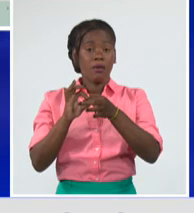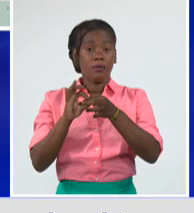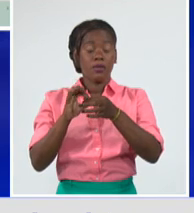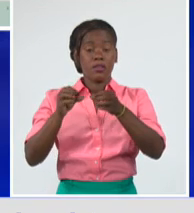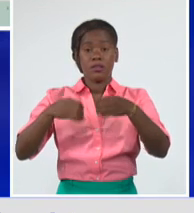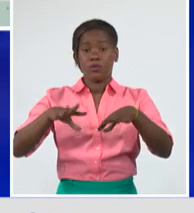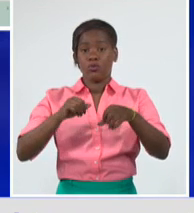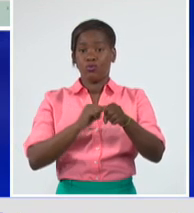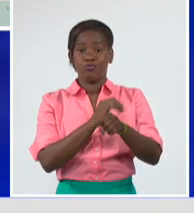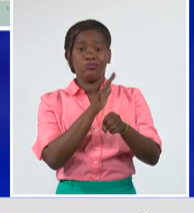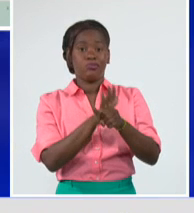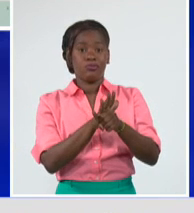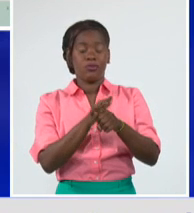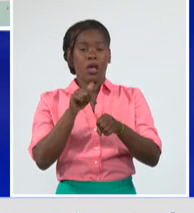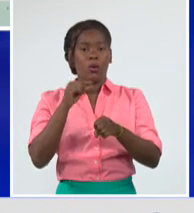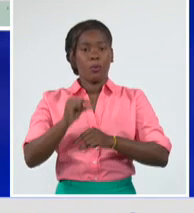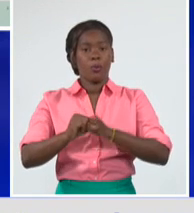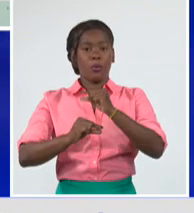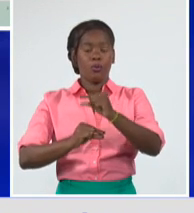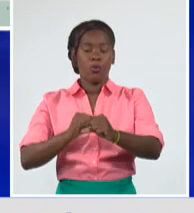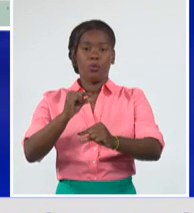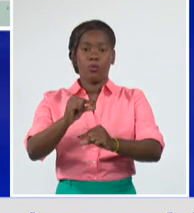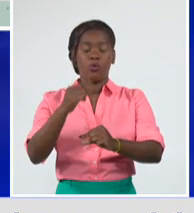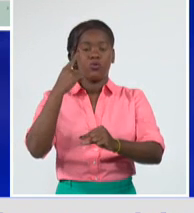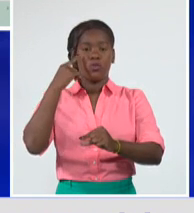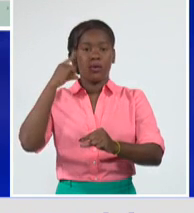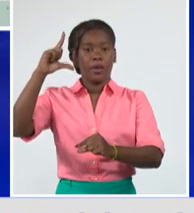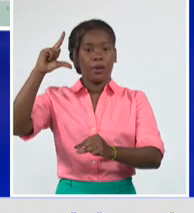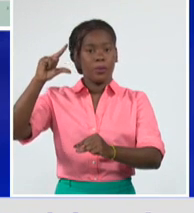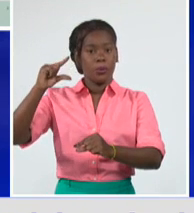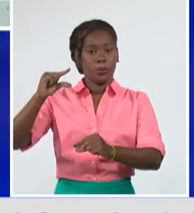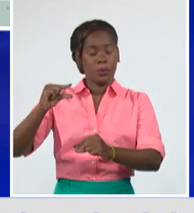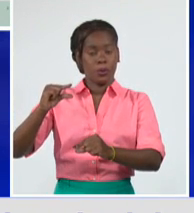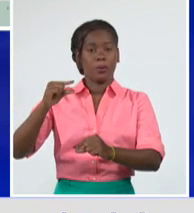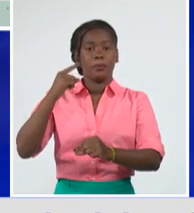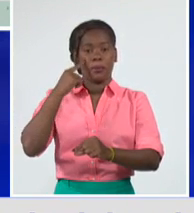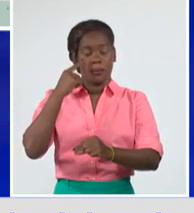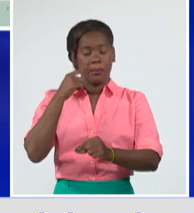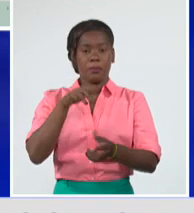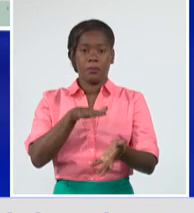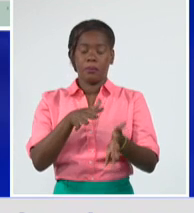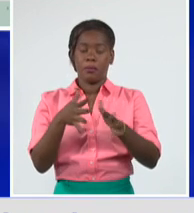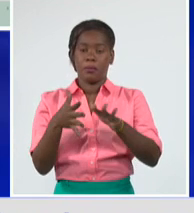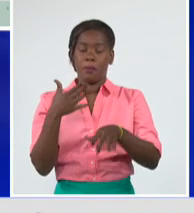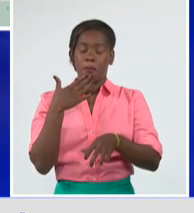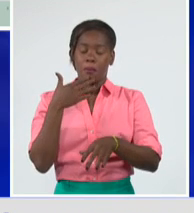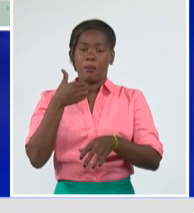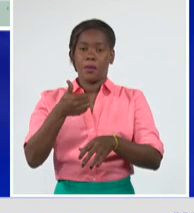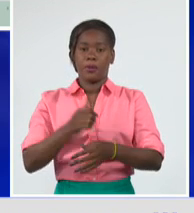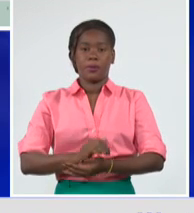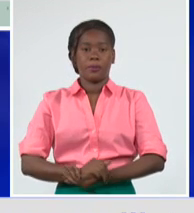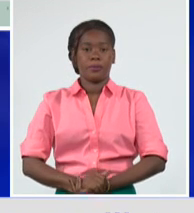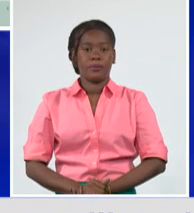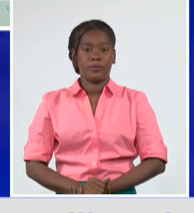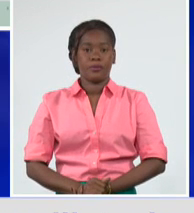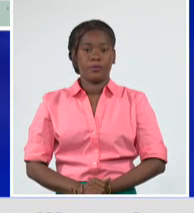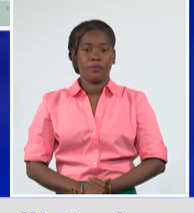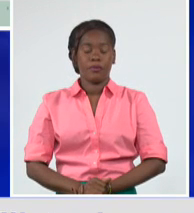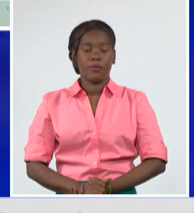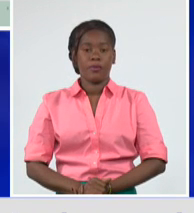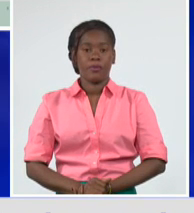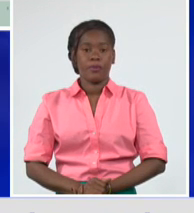forma paulatina, pues disminuyendo la incidencia del número de casos y la mortalidad y la